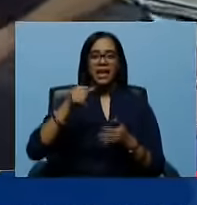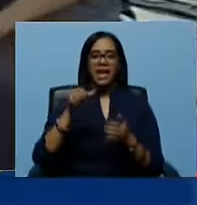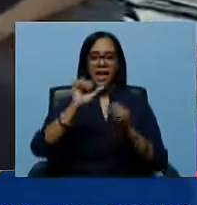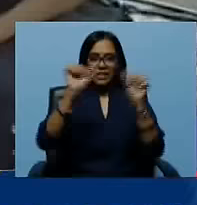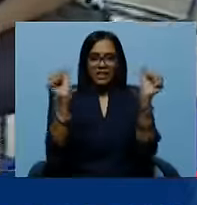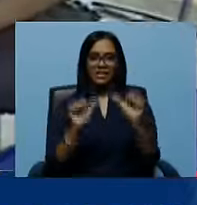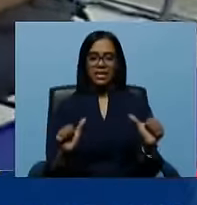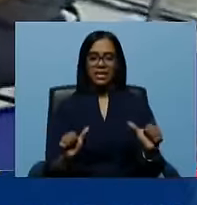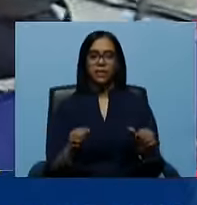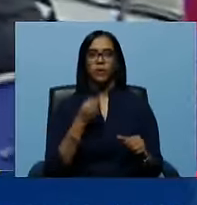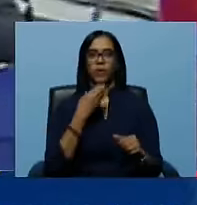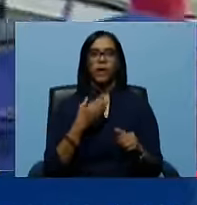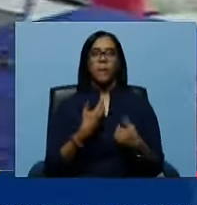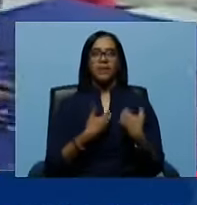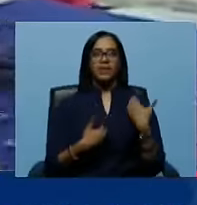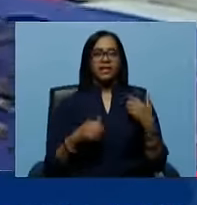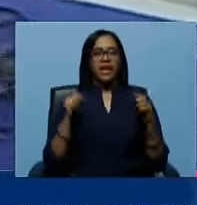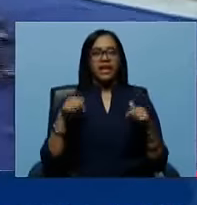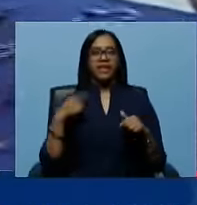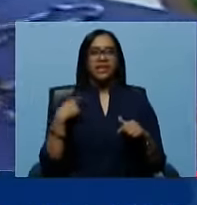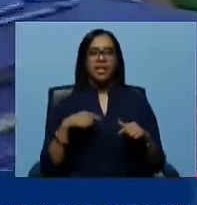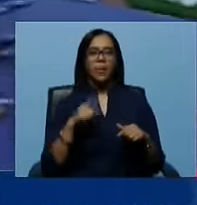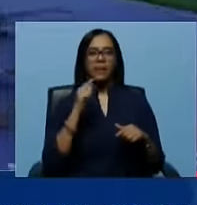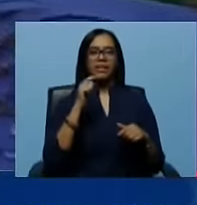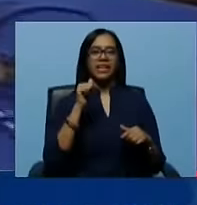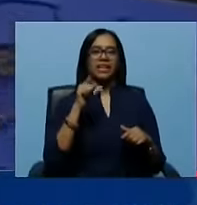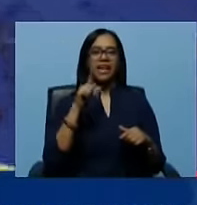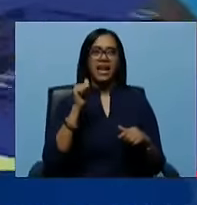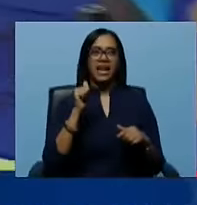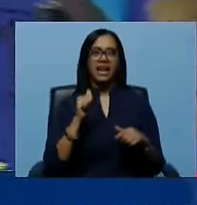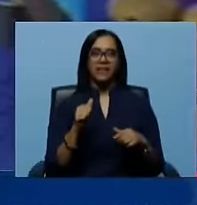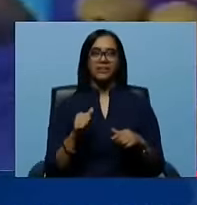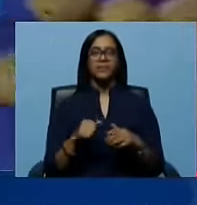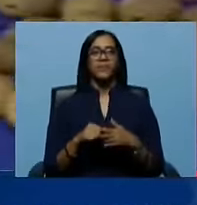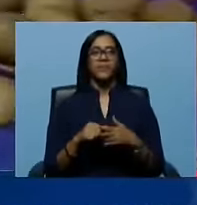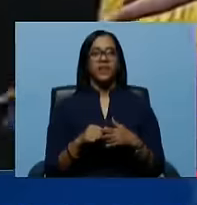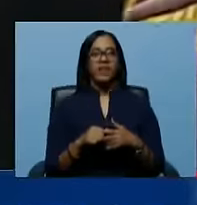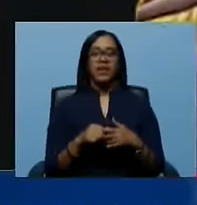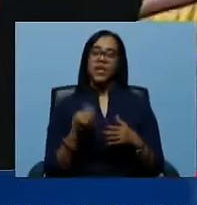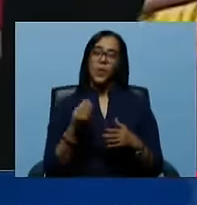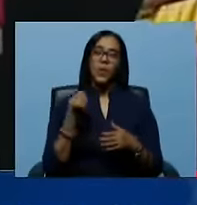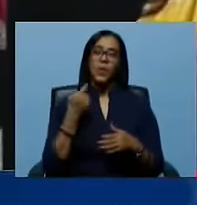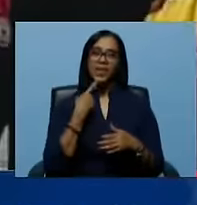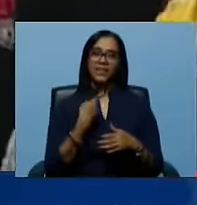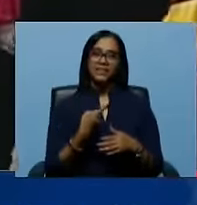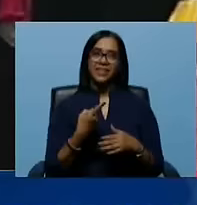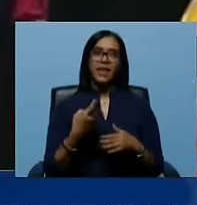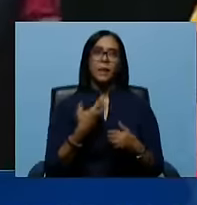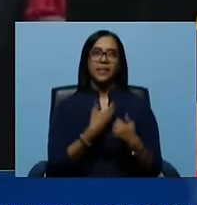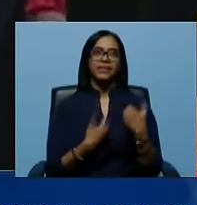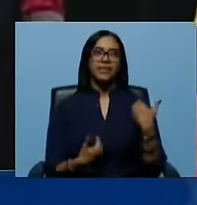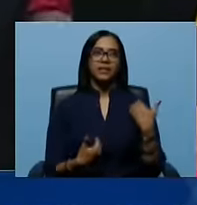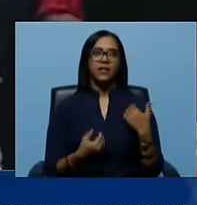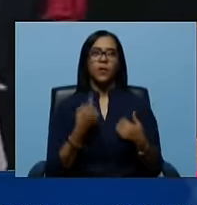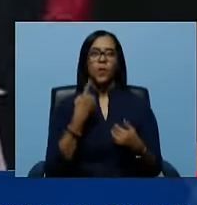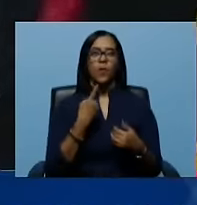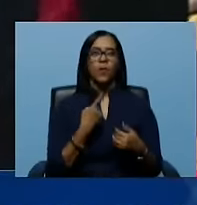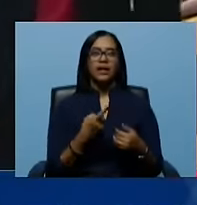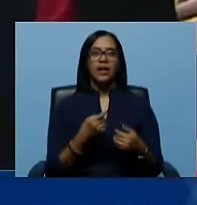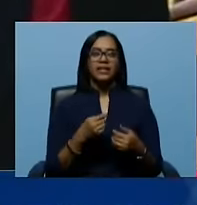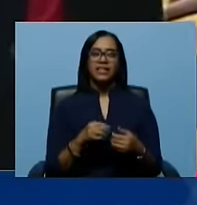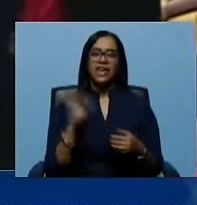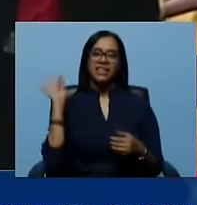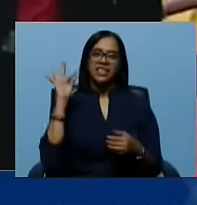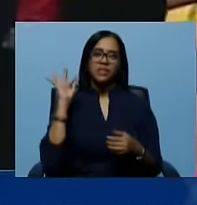por aquí tenemos a Tita Labache. Tita Labache es, como le decía, presidente, una de las